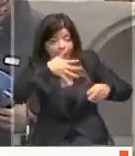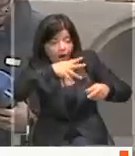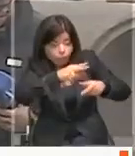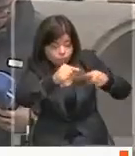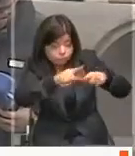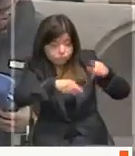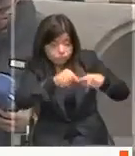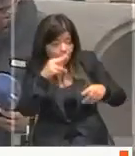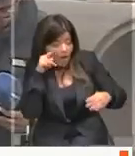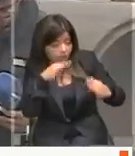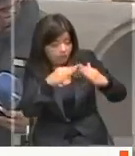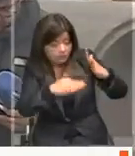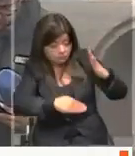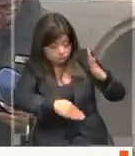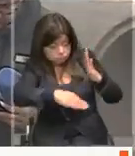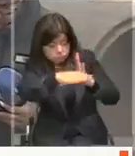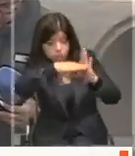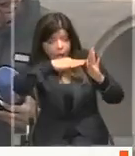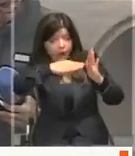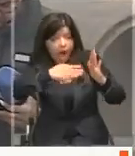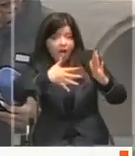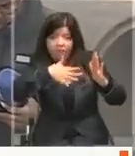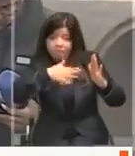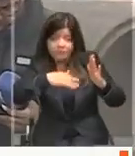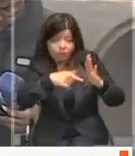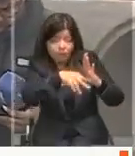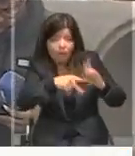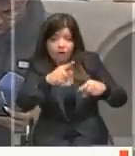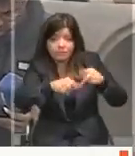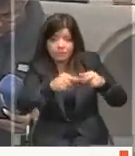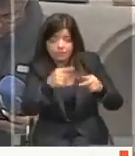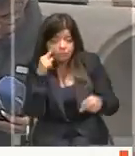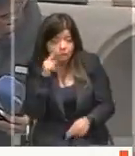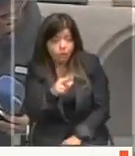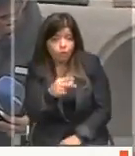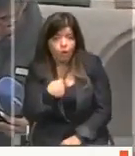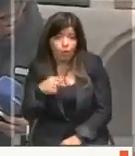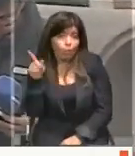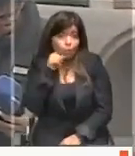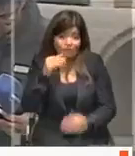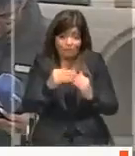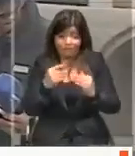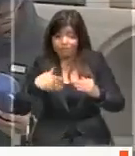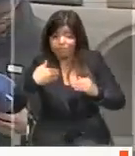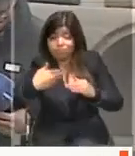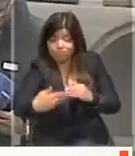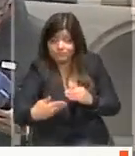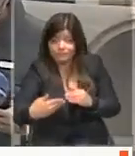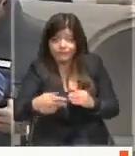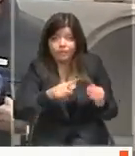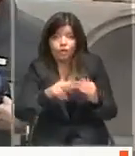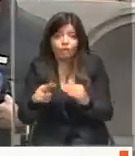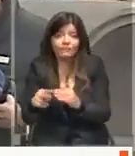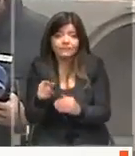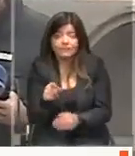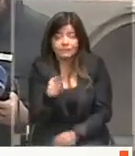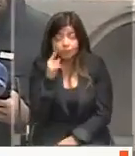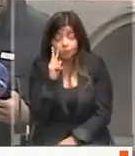mitad de barro, barro, barro, es lo que quedó de barro. Lo, la continuación, yo soy el último de las casas. Los vecinos acá son los últimos tres,